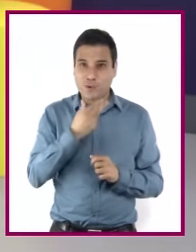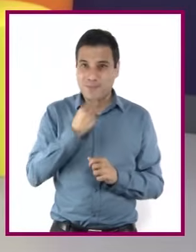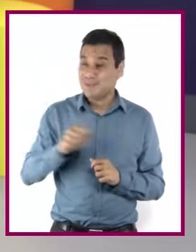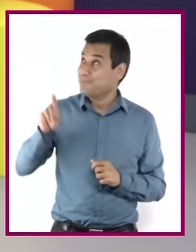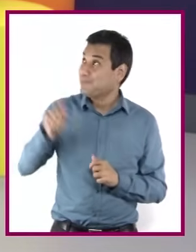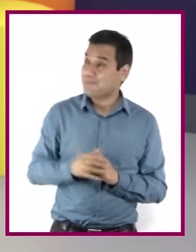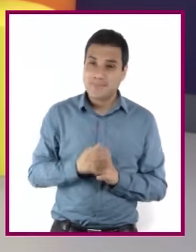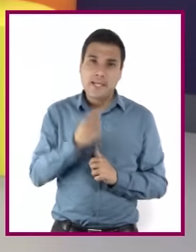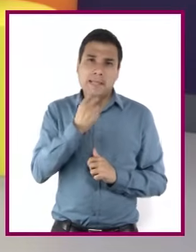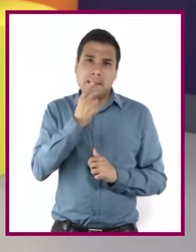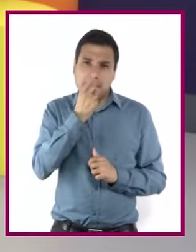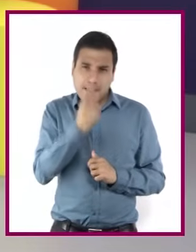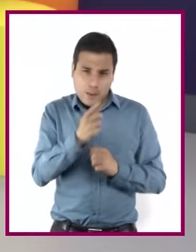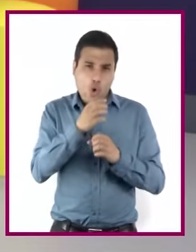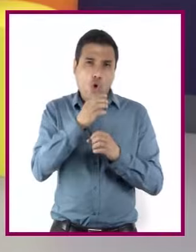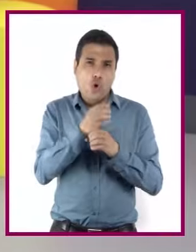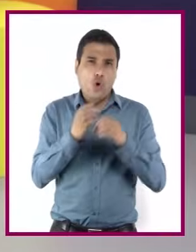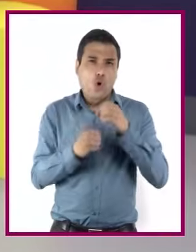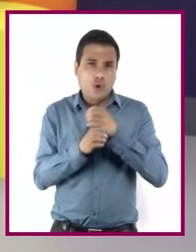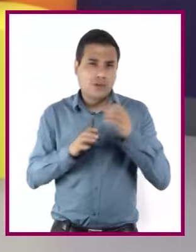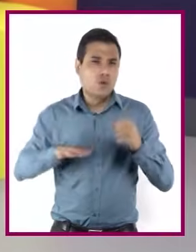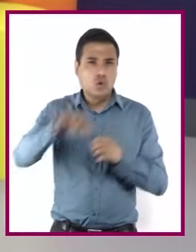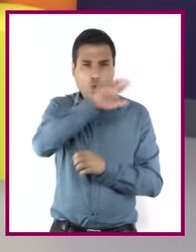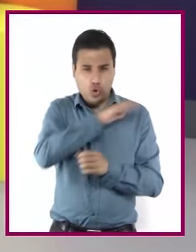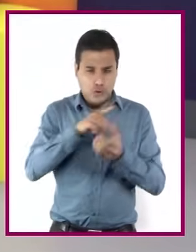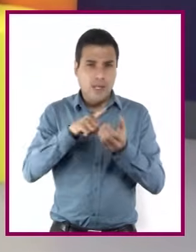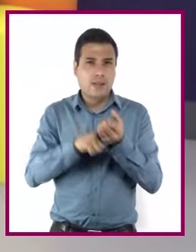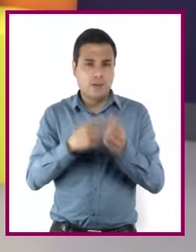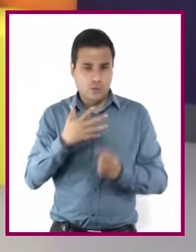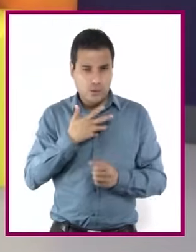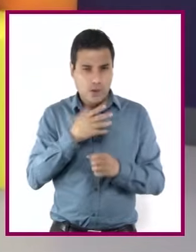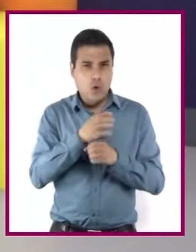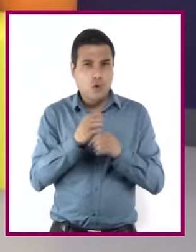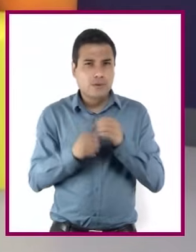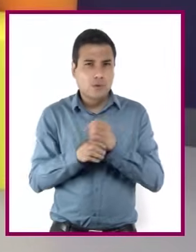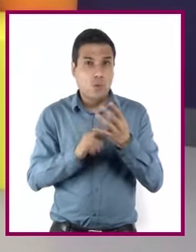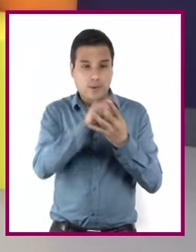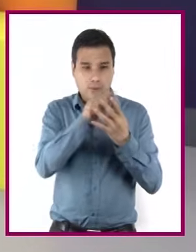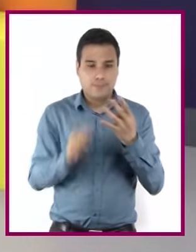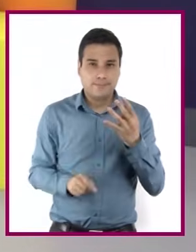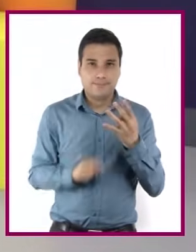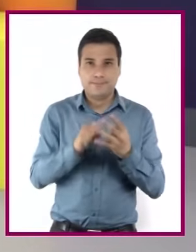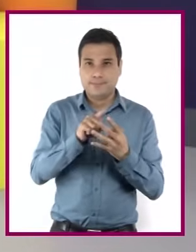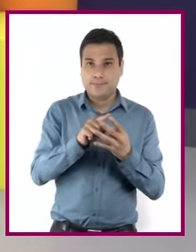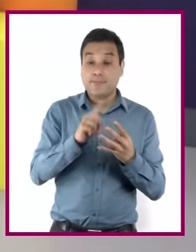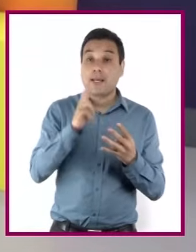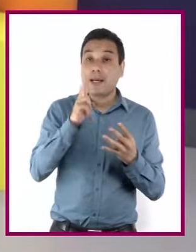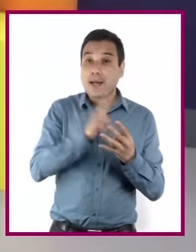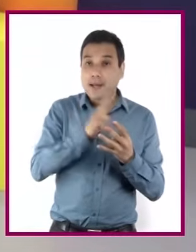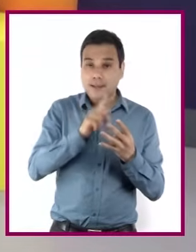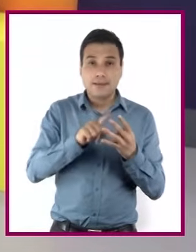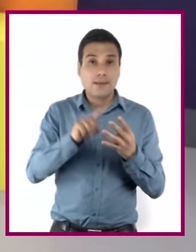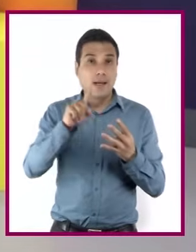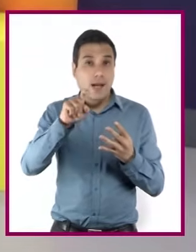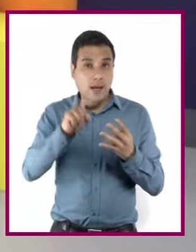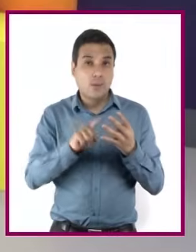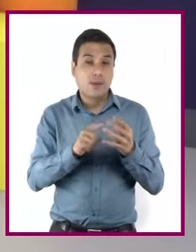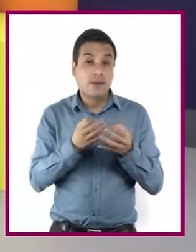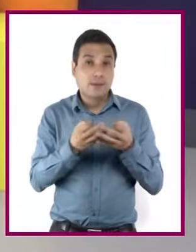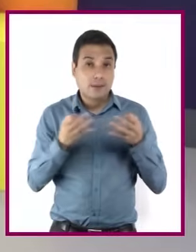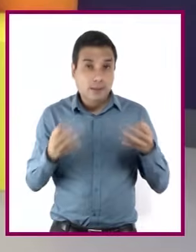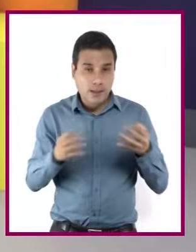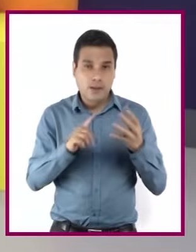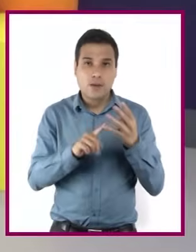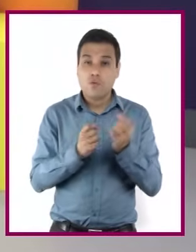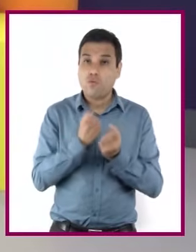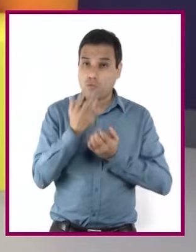Empédocles propuso que los objetos estaban constituidos por 4 elementos fundamentales: el aire, el agua, la tierra